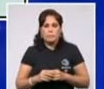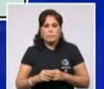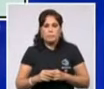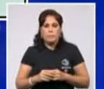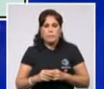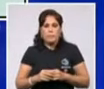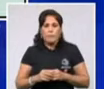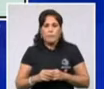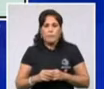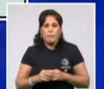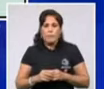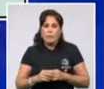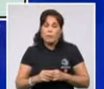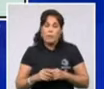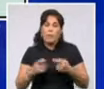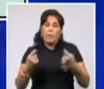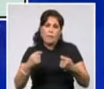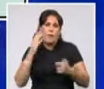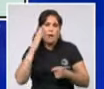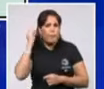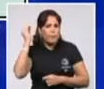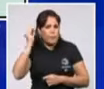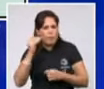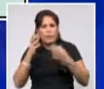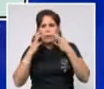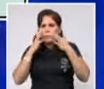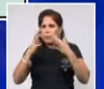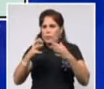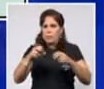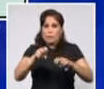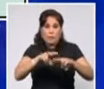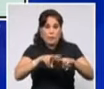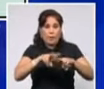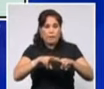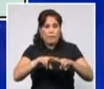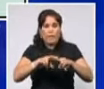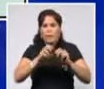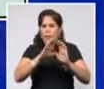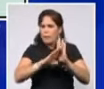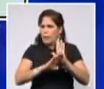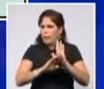sin dejar de reconocer que en la provincia de todas formas hay